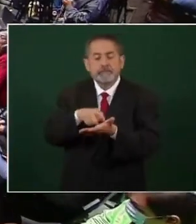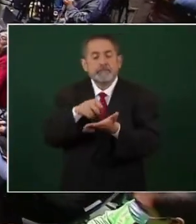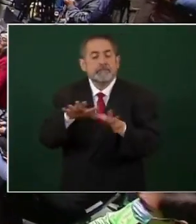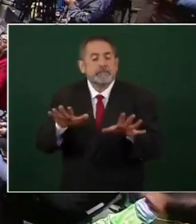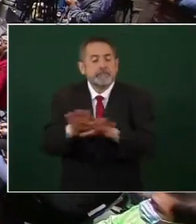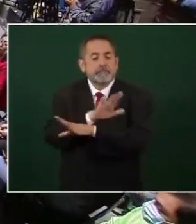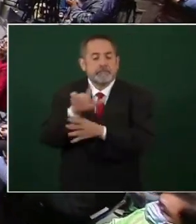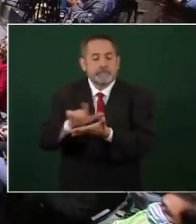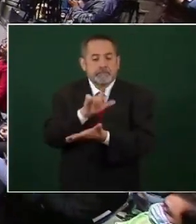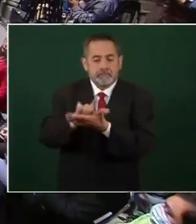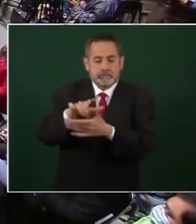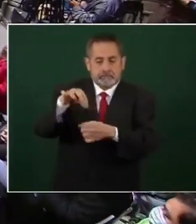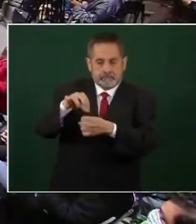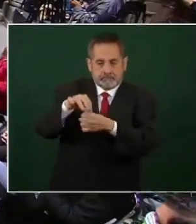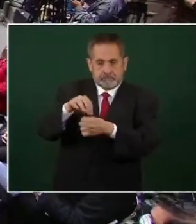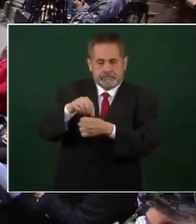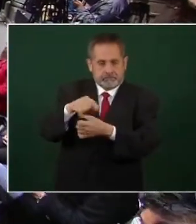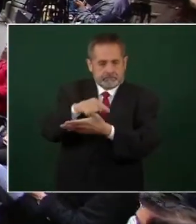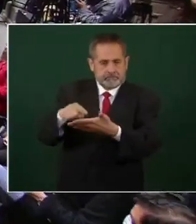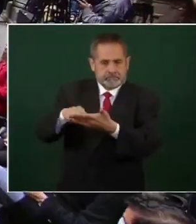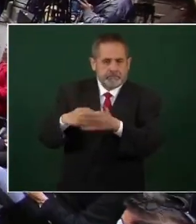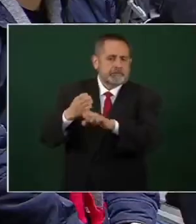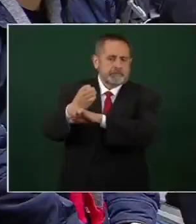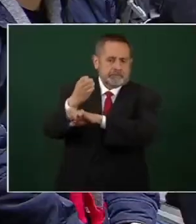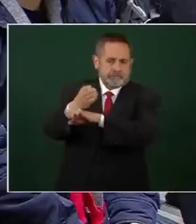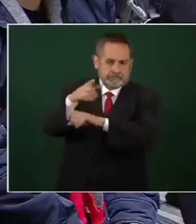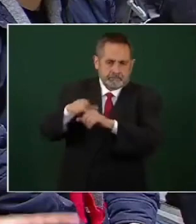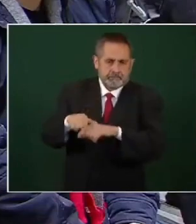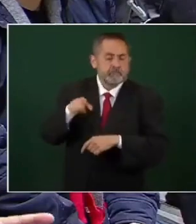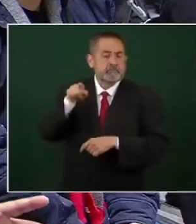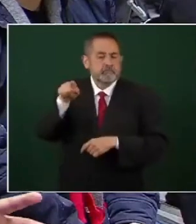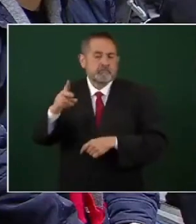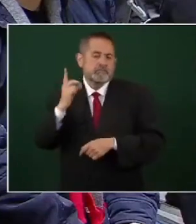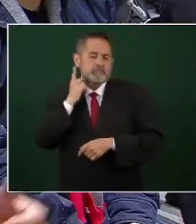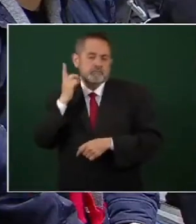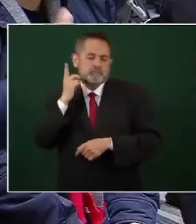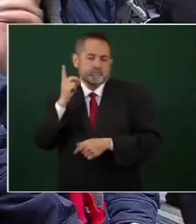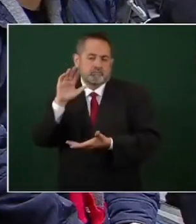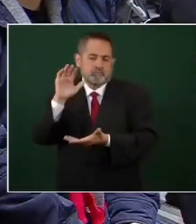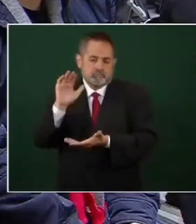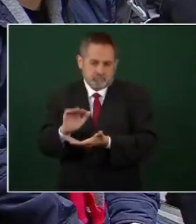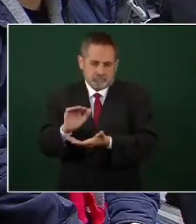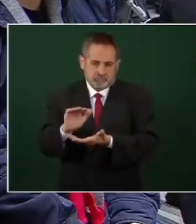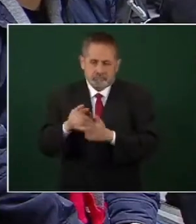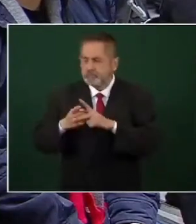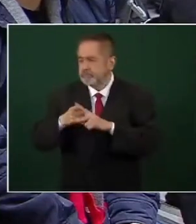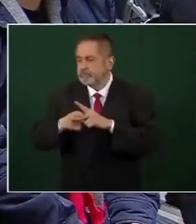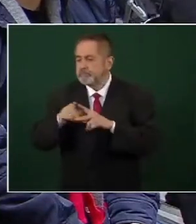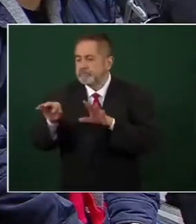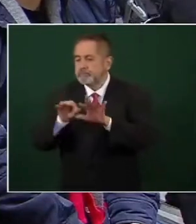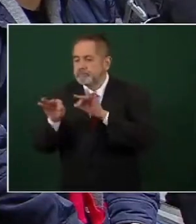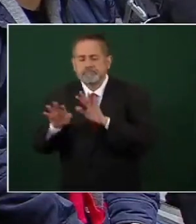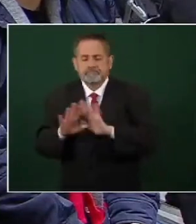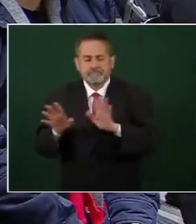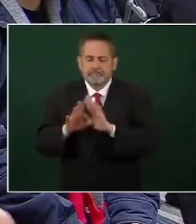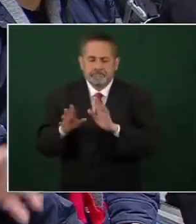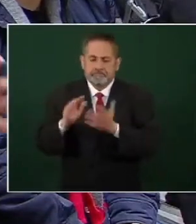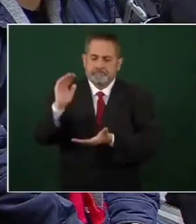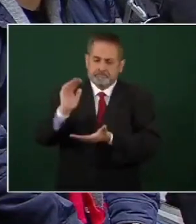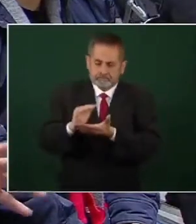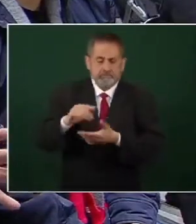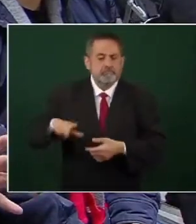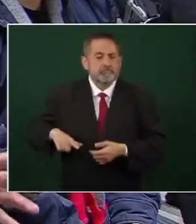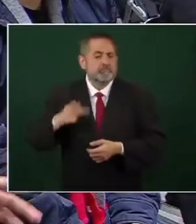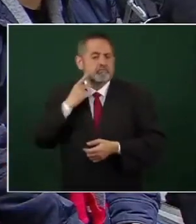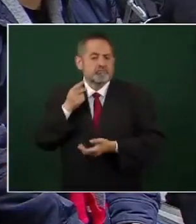electoral estatal. En este caso era reducir las diputaciones plurinominales, recortar el ingreso a los partidos